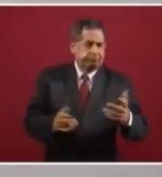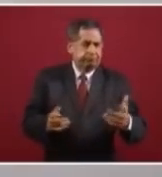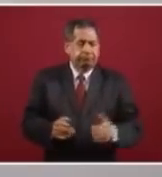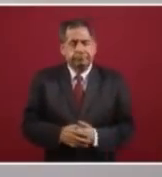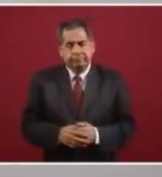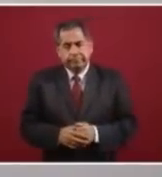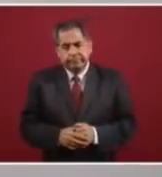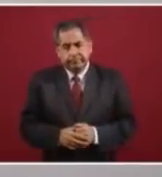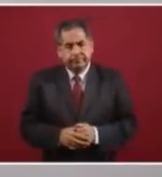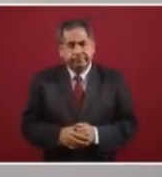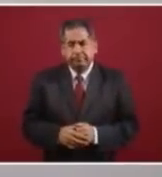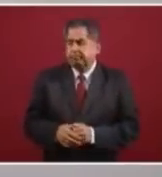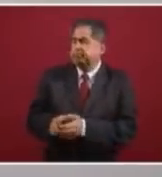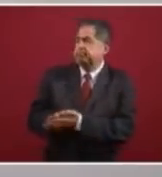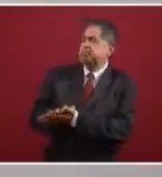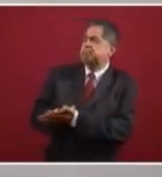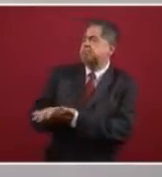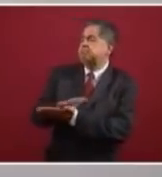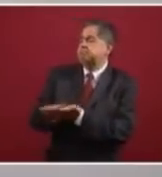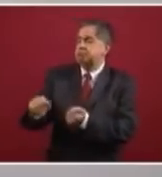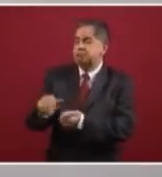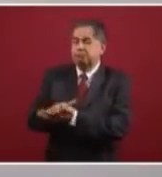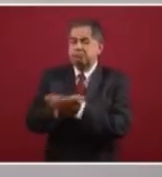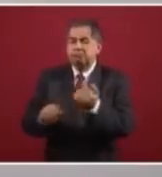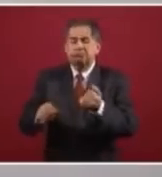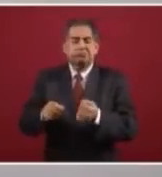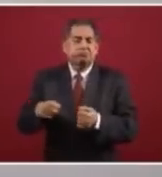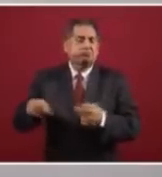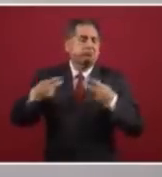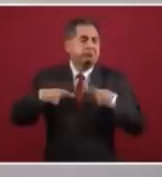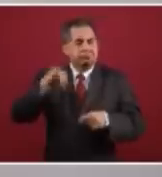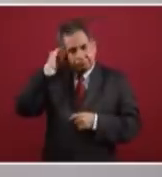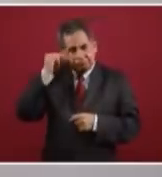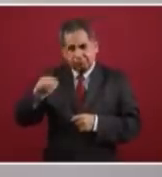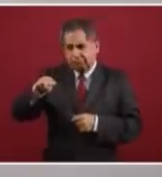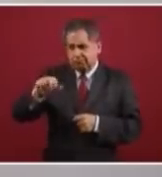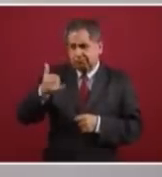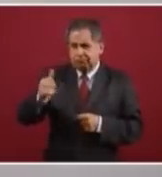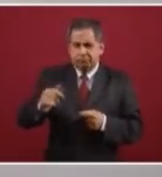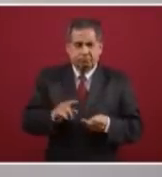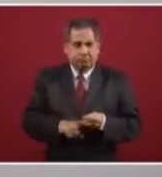el exterminio de yaquis, de mayas,